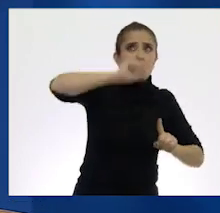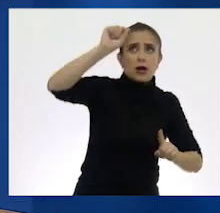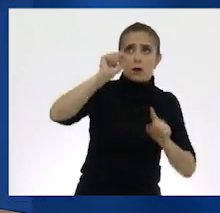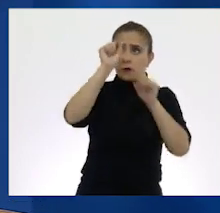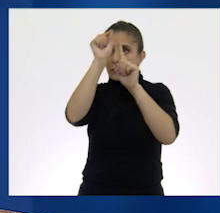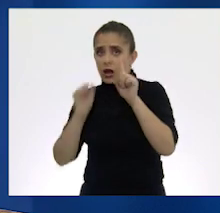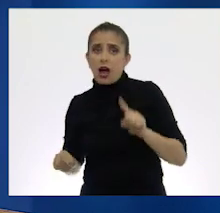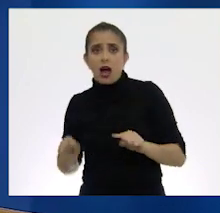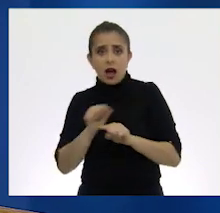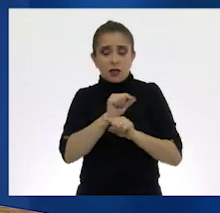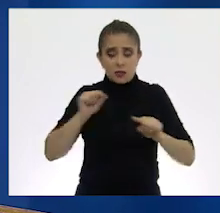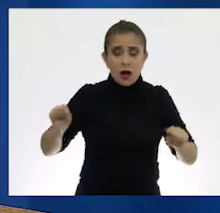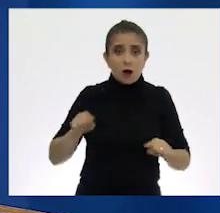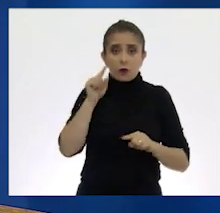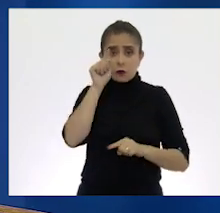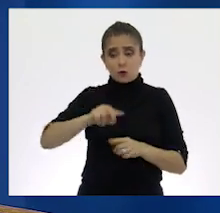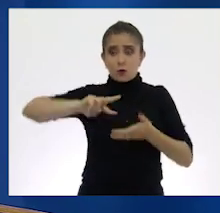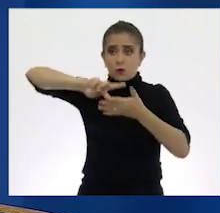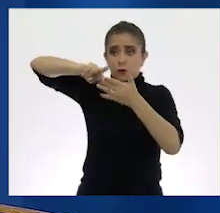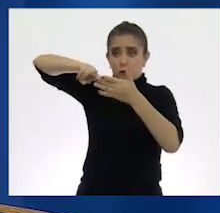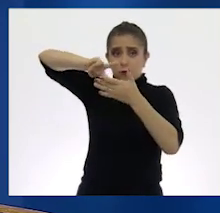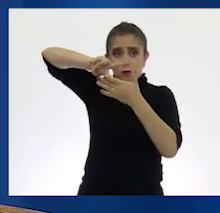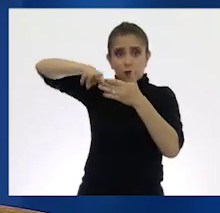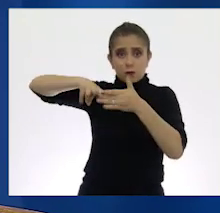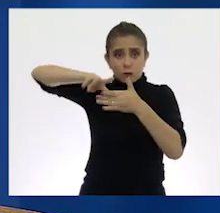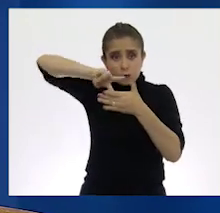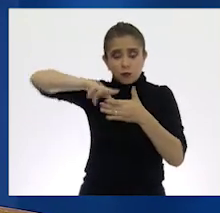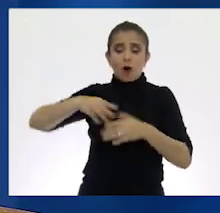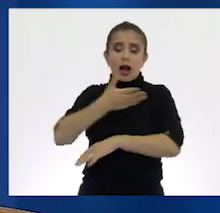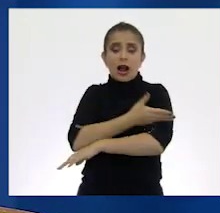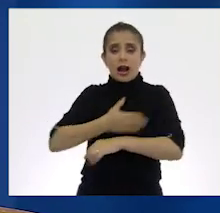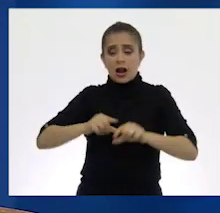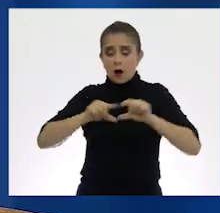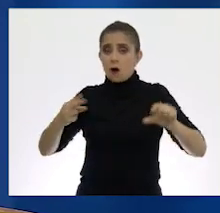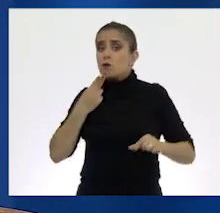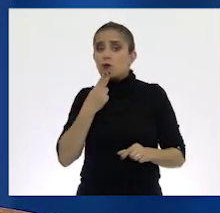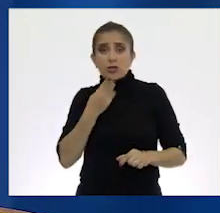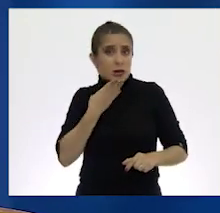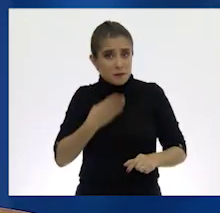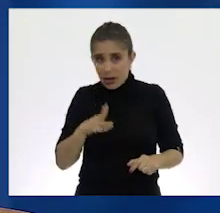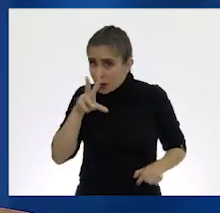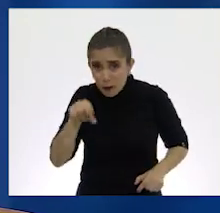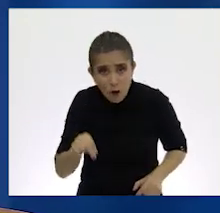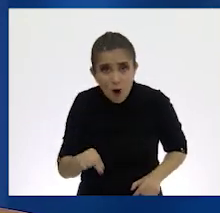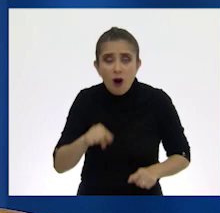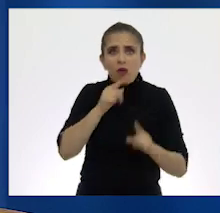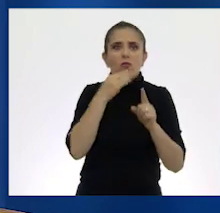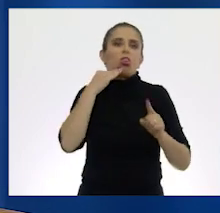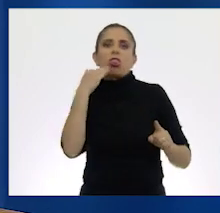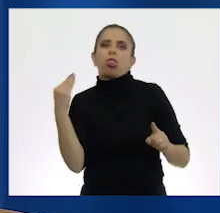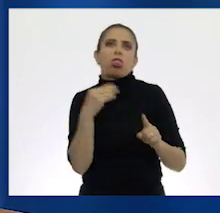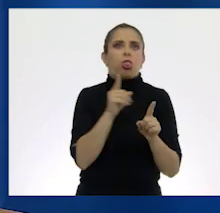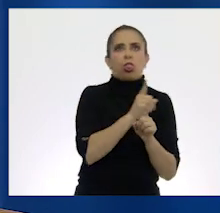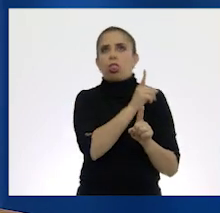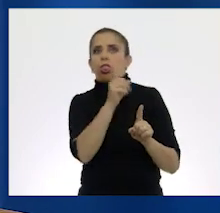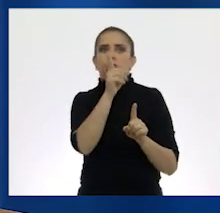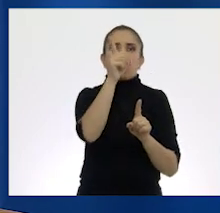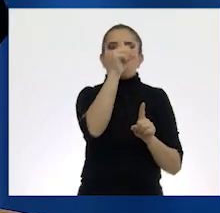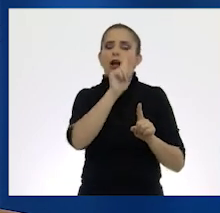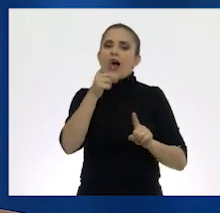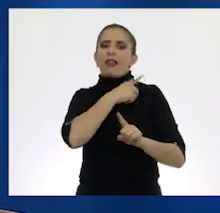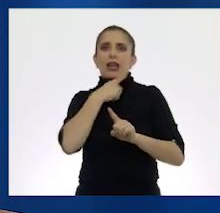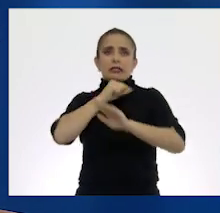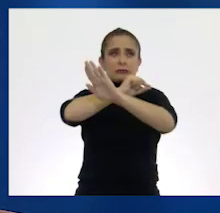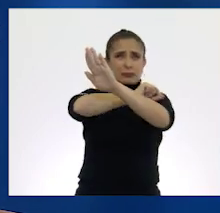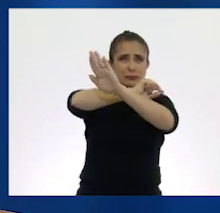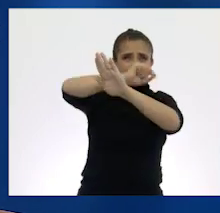utilizamos adecuadamente nuestros instrumentos, como puede ser la regla y el compás, ya no nos queda tan bien los trazos que queremos hacer. Y creo que es